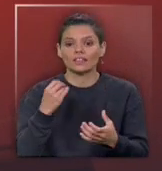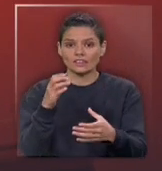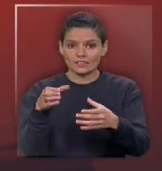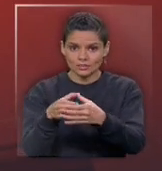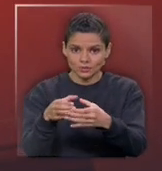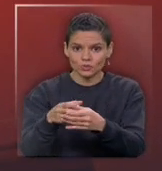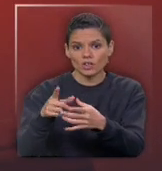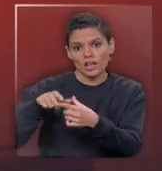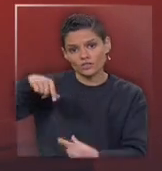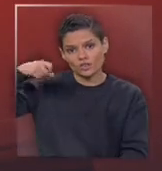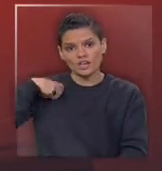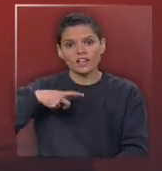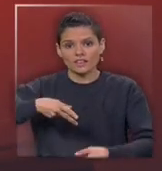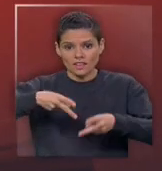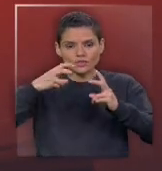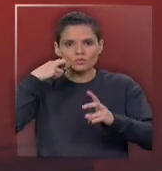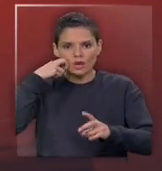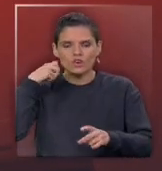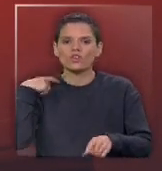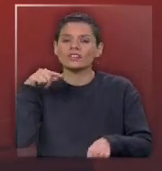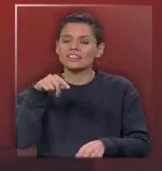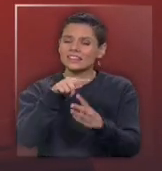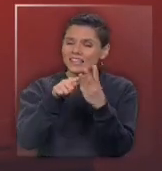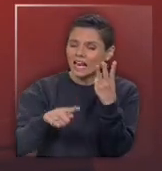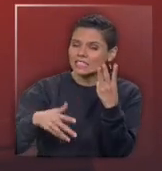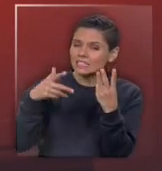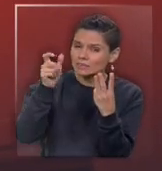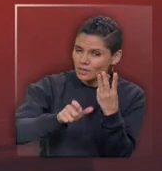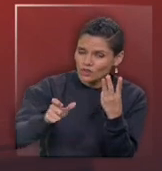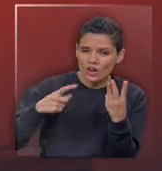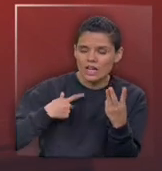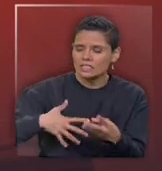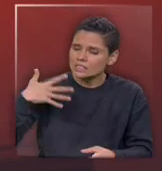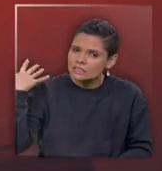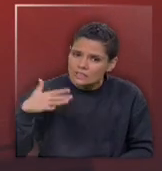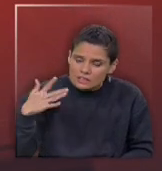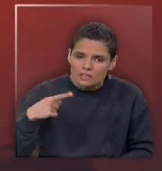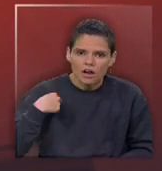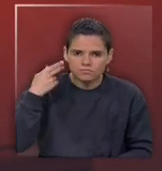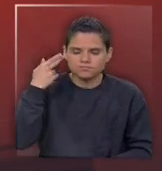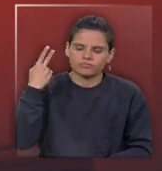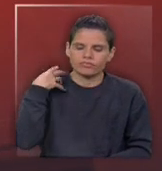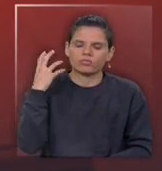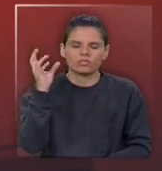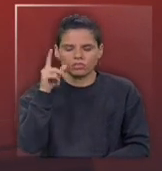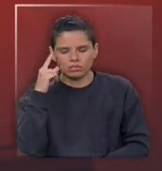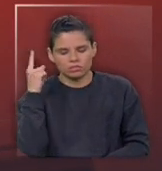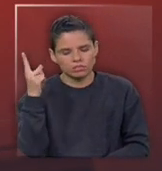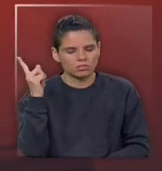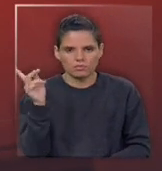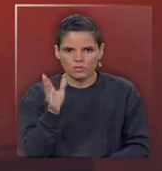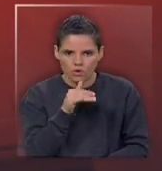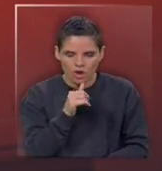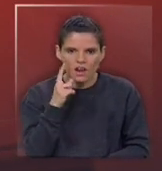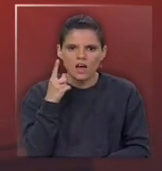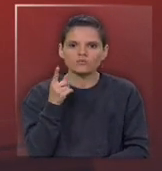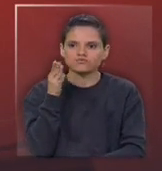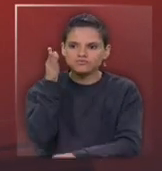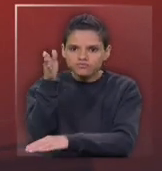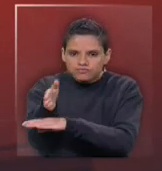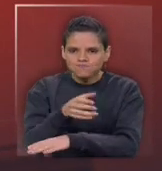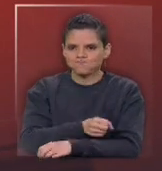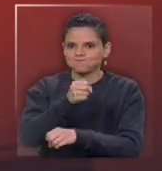3 de estas personas estarían con carácter grave, habrían llegado inconscientes al Hospital Gustavo Frique y una estaría